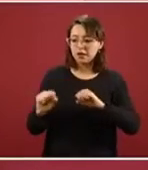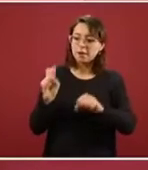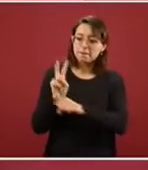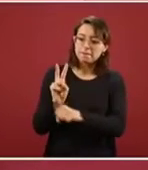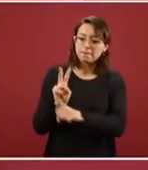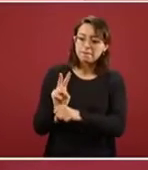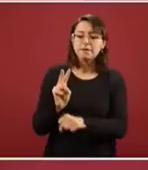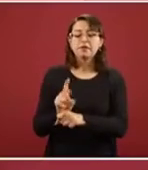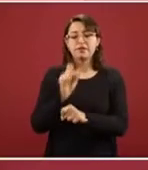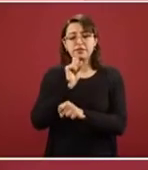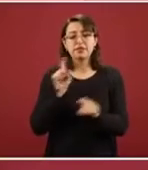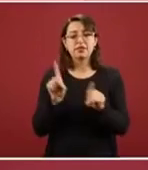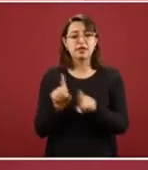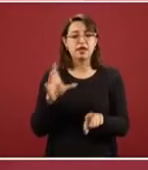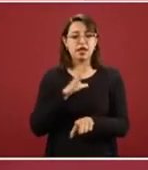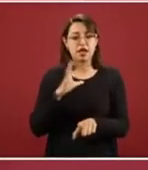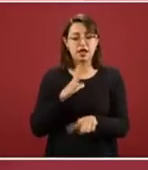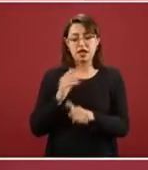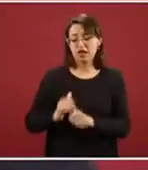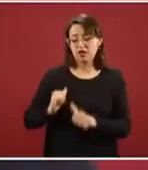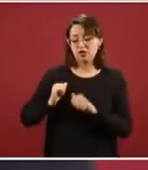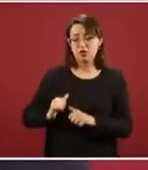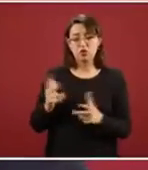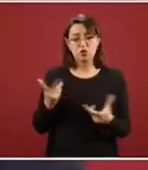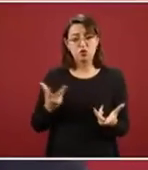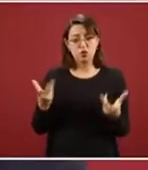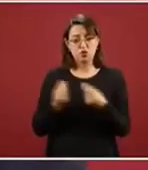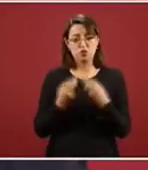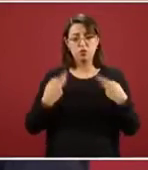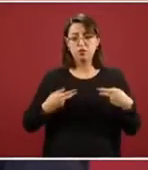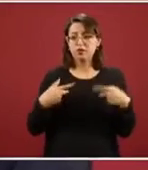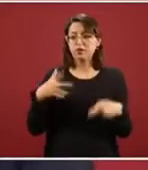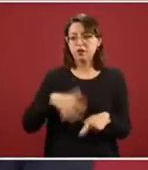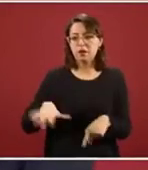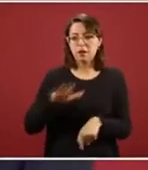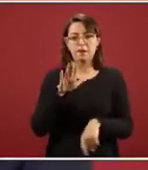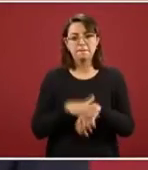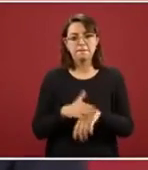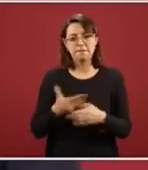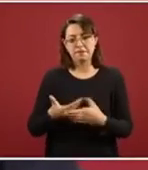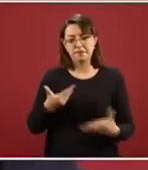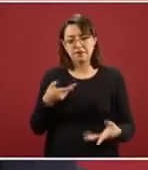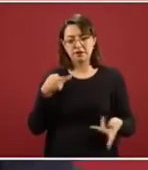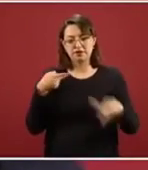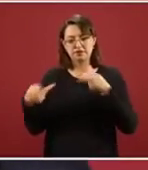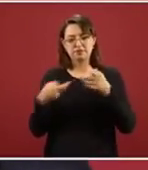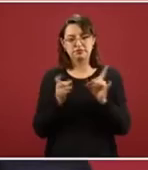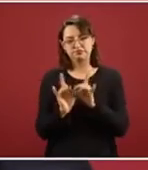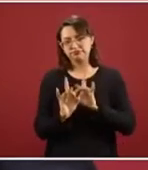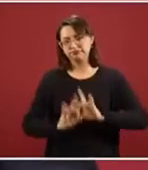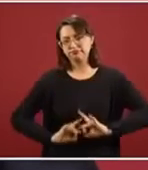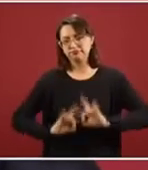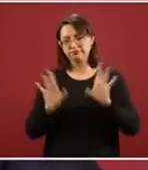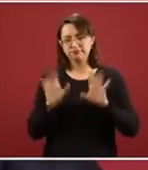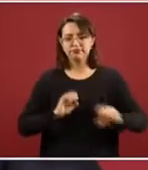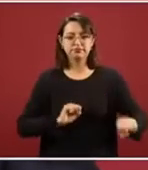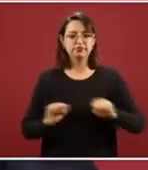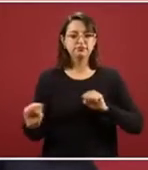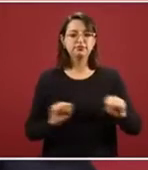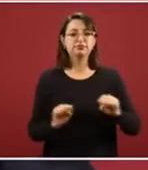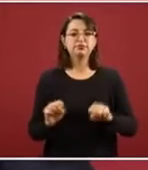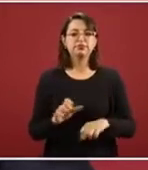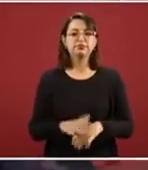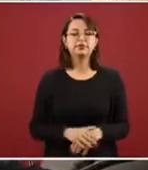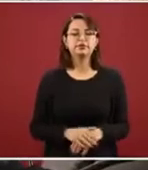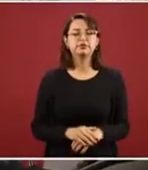estamos generando protocolos con la autoridad y con la población para estar mejor preparados ante la presencia de un sismo de